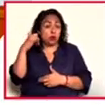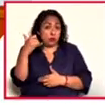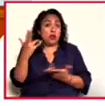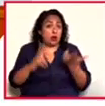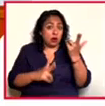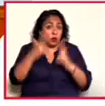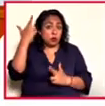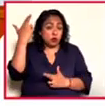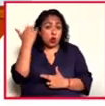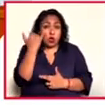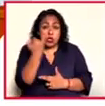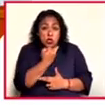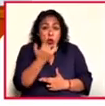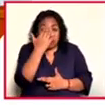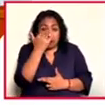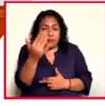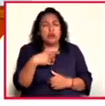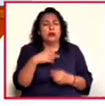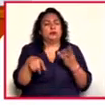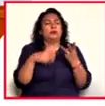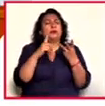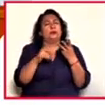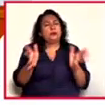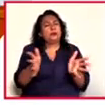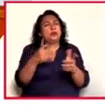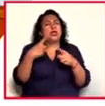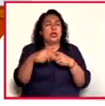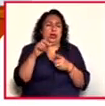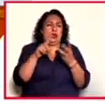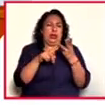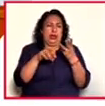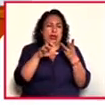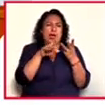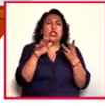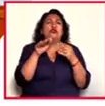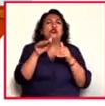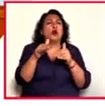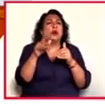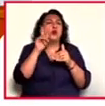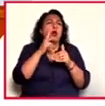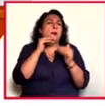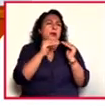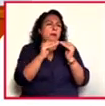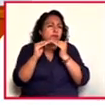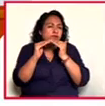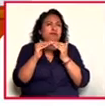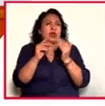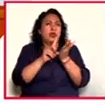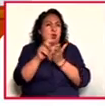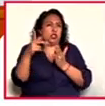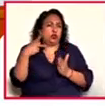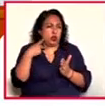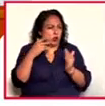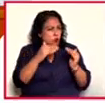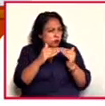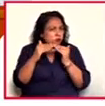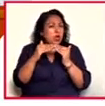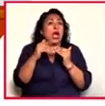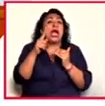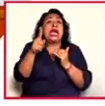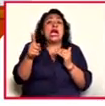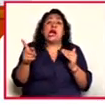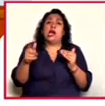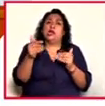Un tercer aspecto, impulsado por Carrillo Puerto, tiene que ver con la equidad de género y derechos políticos, movimientos que se adelantan al resto